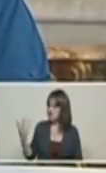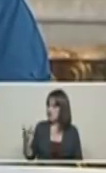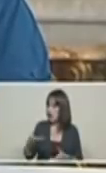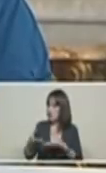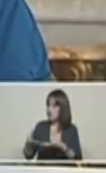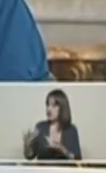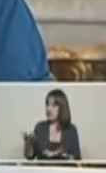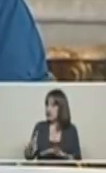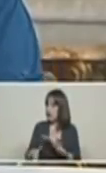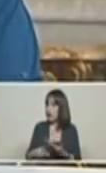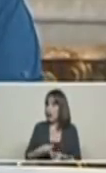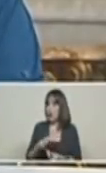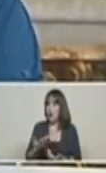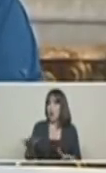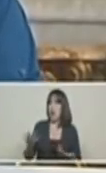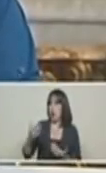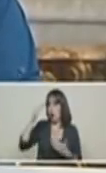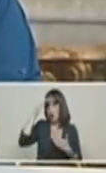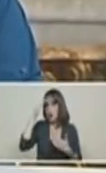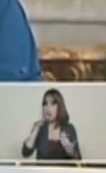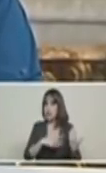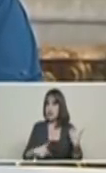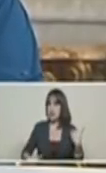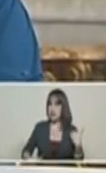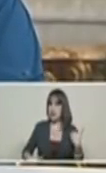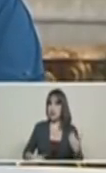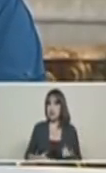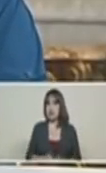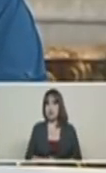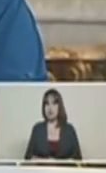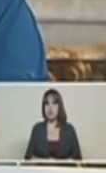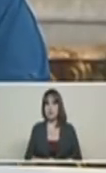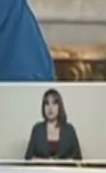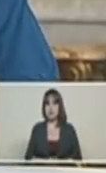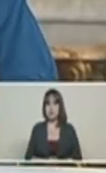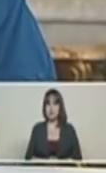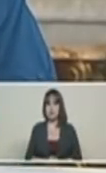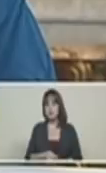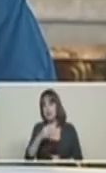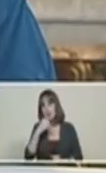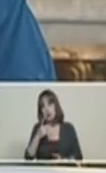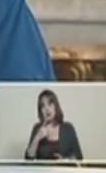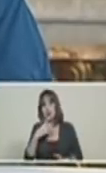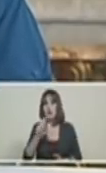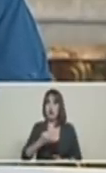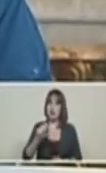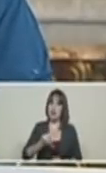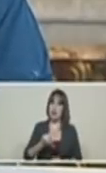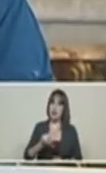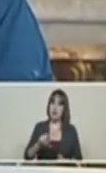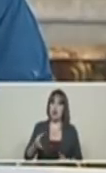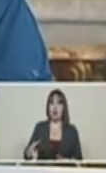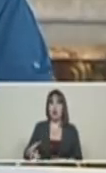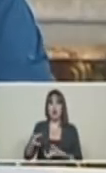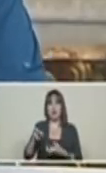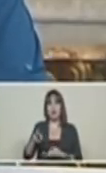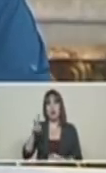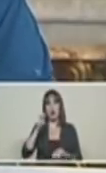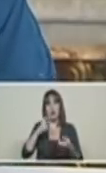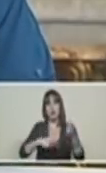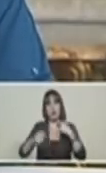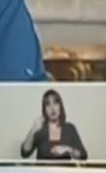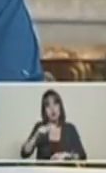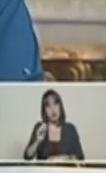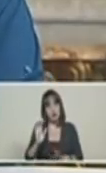la mano. Epa, presidente, me dice el muchacho, ¿verdad? Le voy a decir la verdad, ¿vale? Es que yo aquí compro billetes para